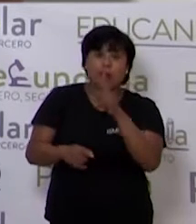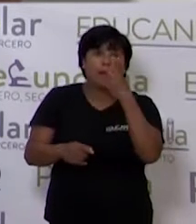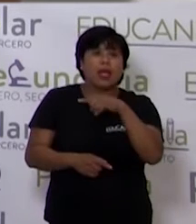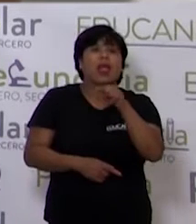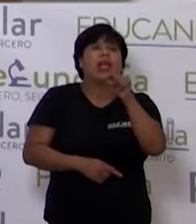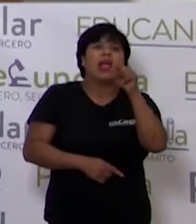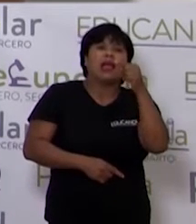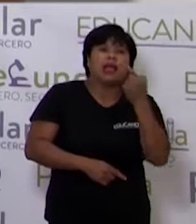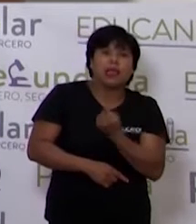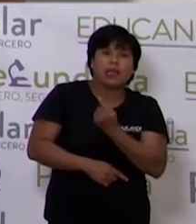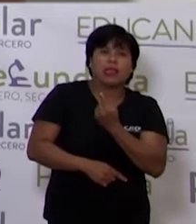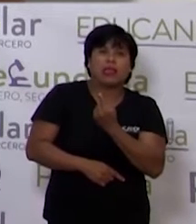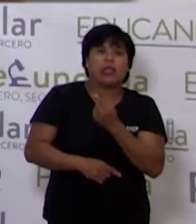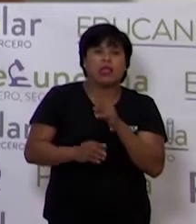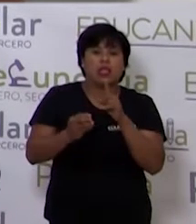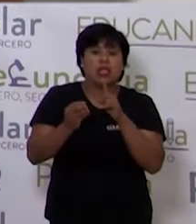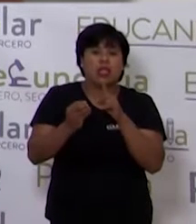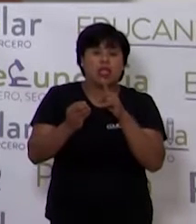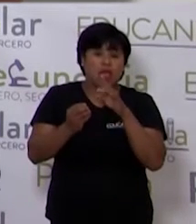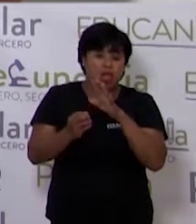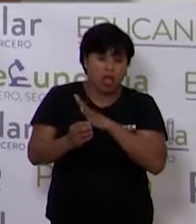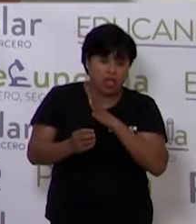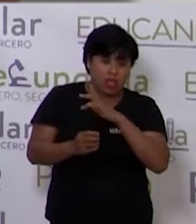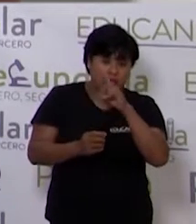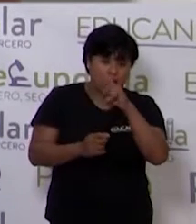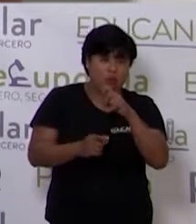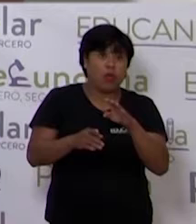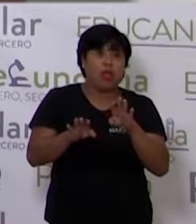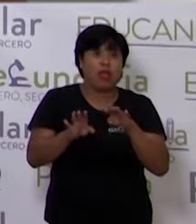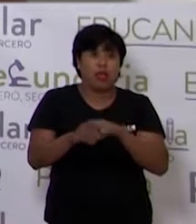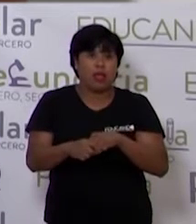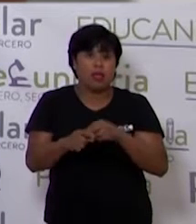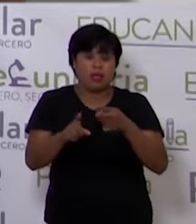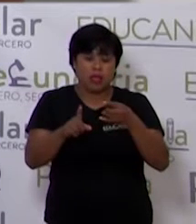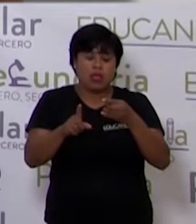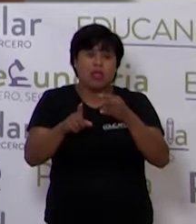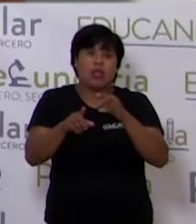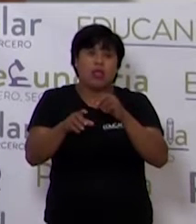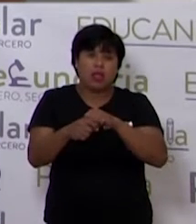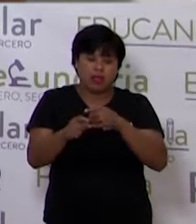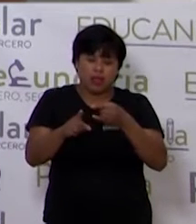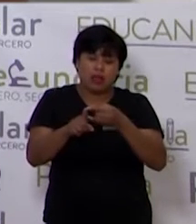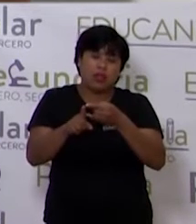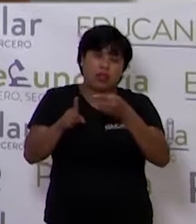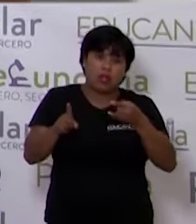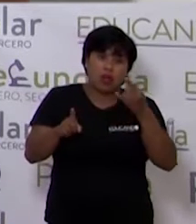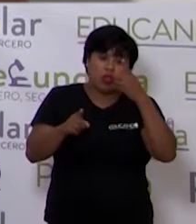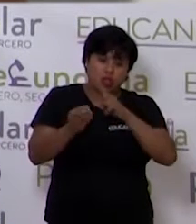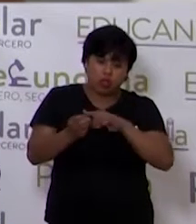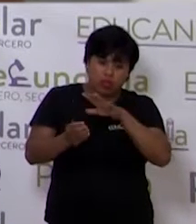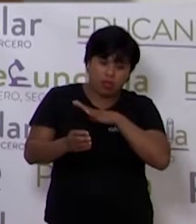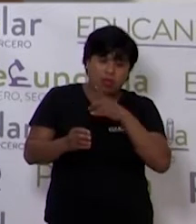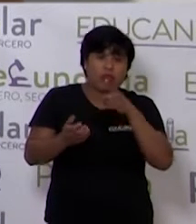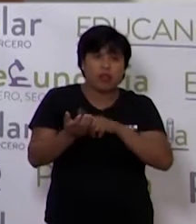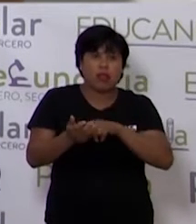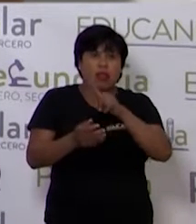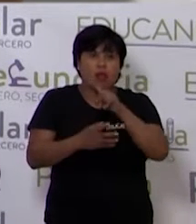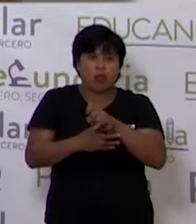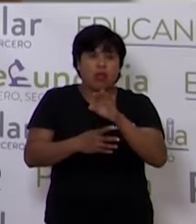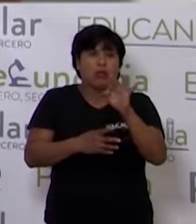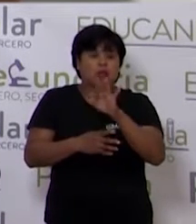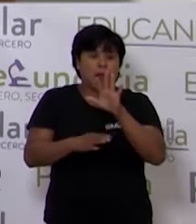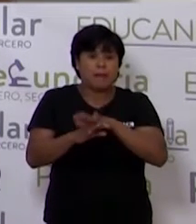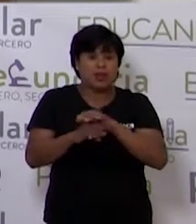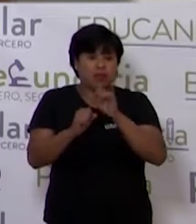que caiga dentro del rectángulo que va almacenando el agua. Si fuera alguna de ellas